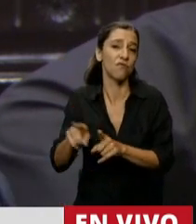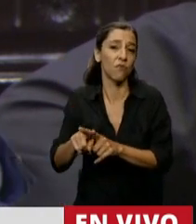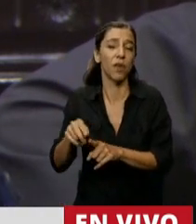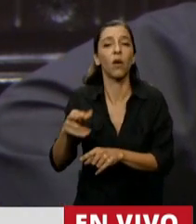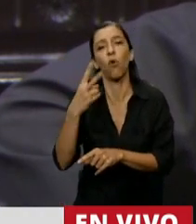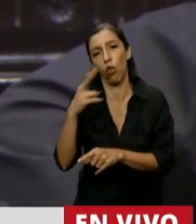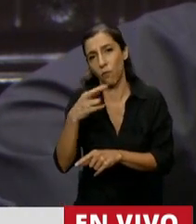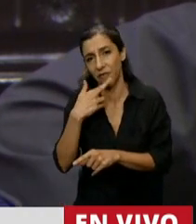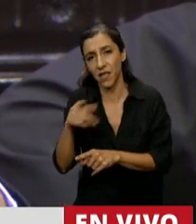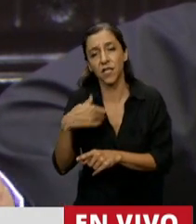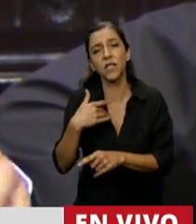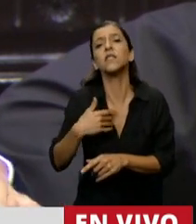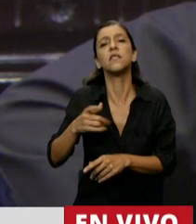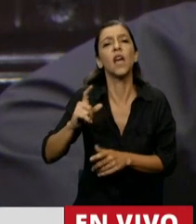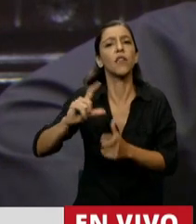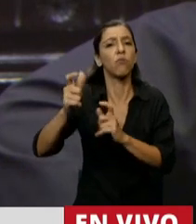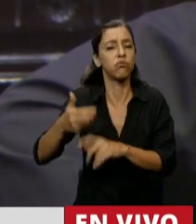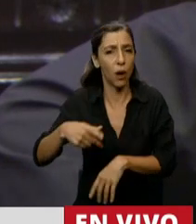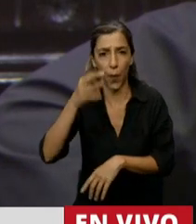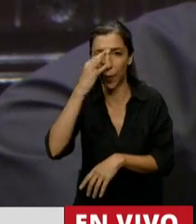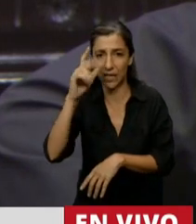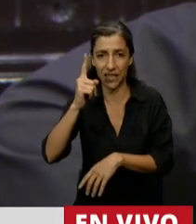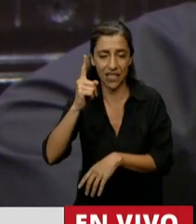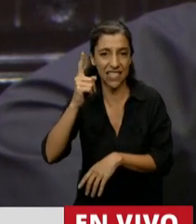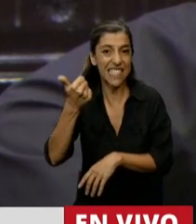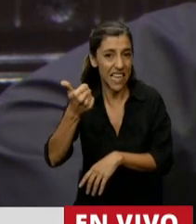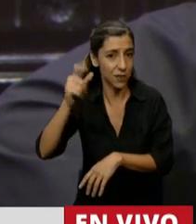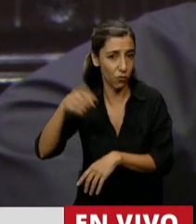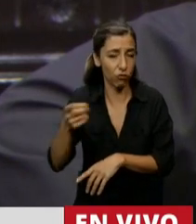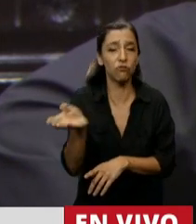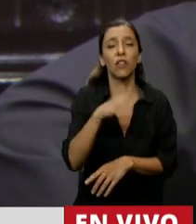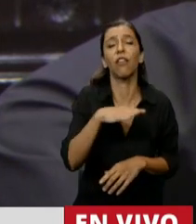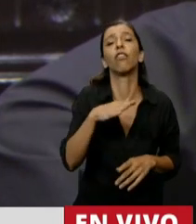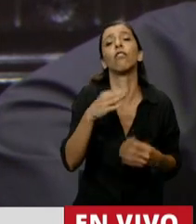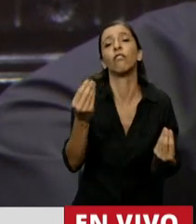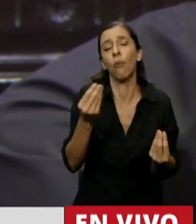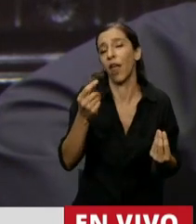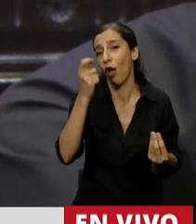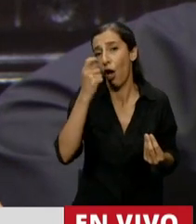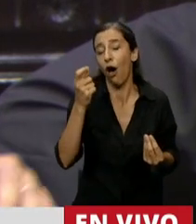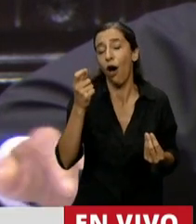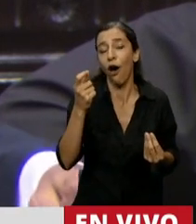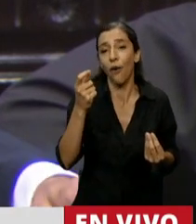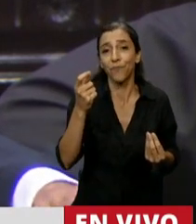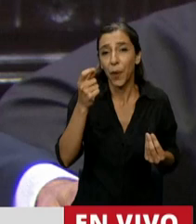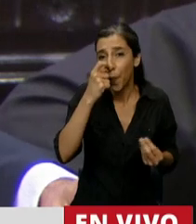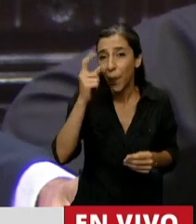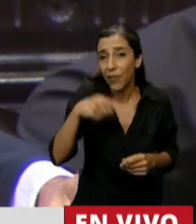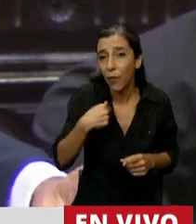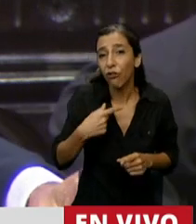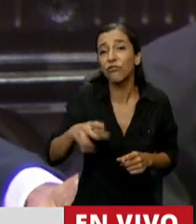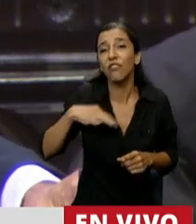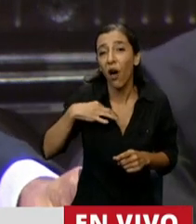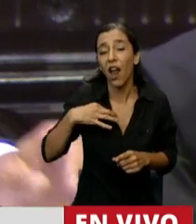poder adquisitivo de los jubilados del orden del 26%, mientras que la del 2017 le quitó a los jubilados un 20% en el 2018 y